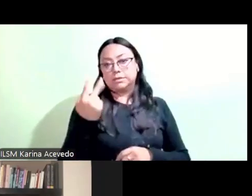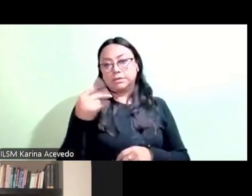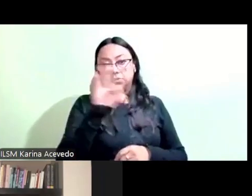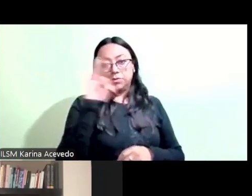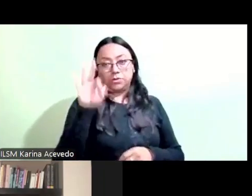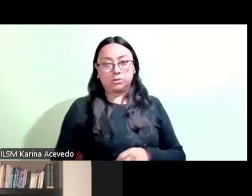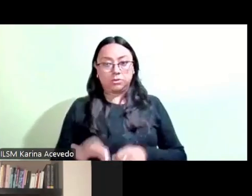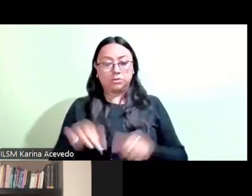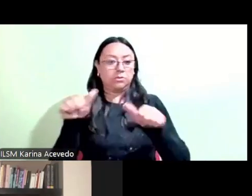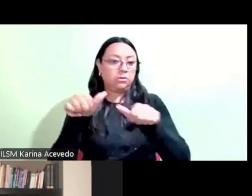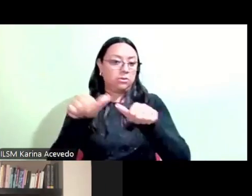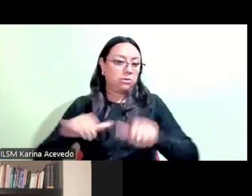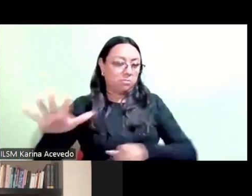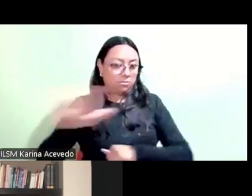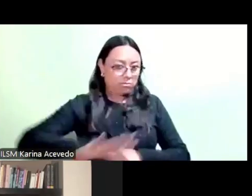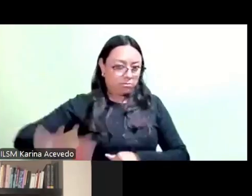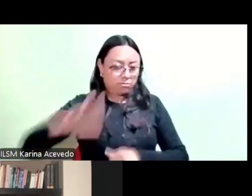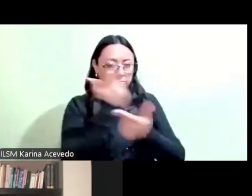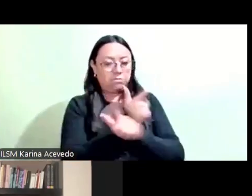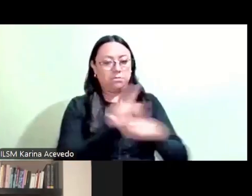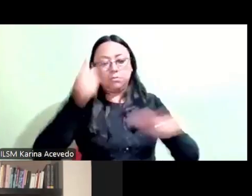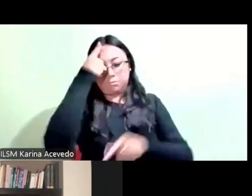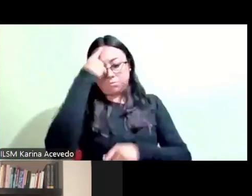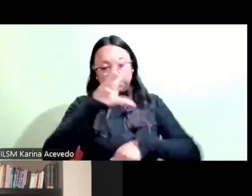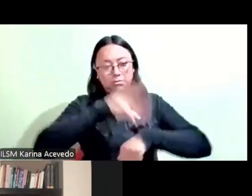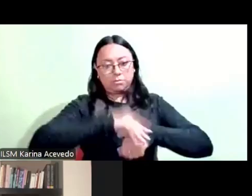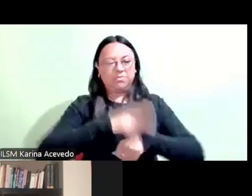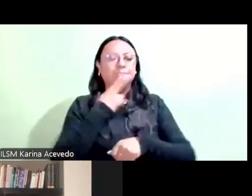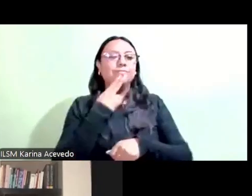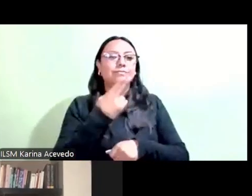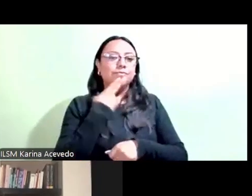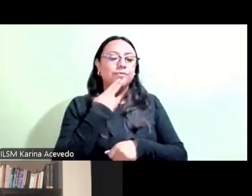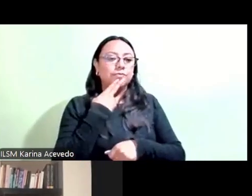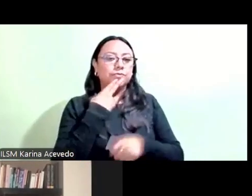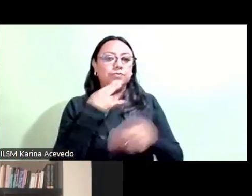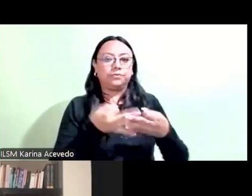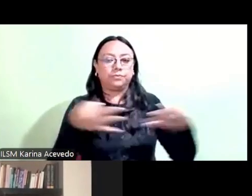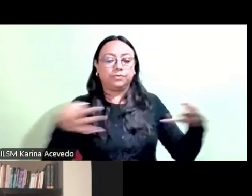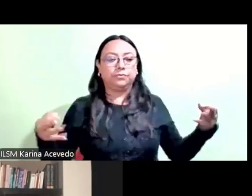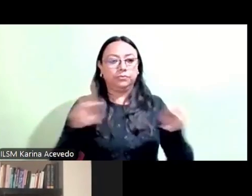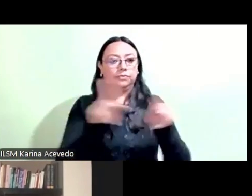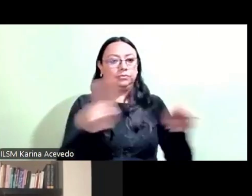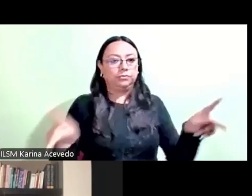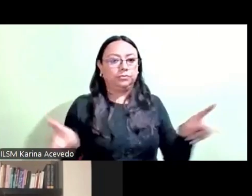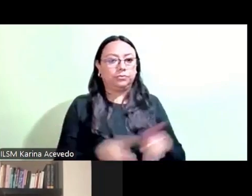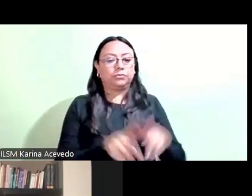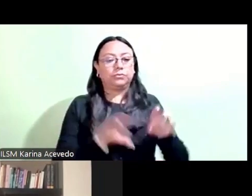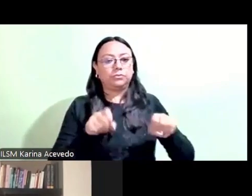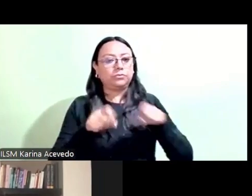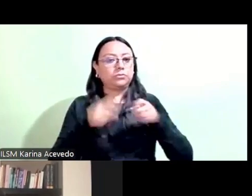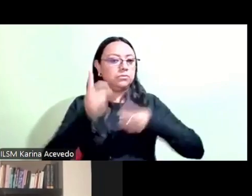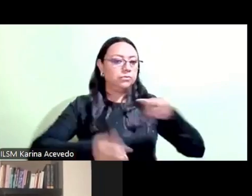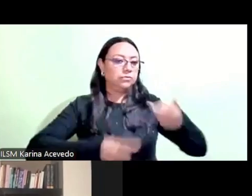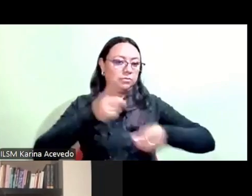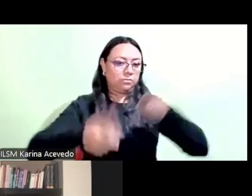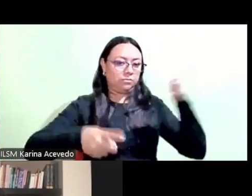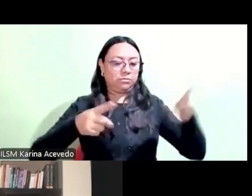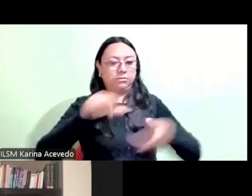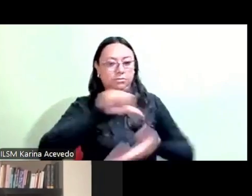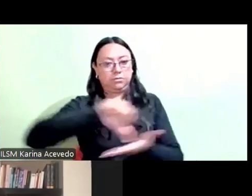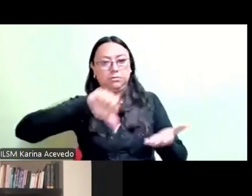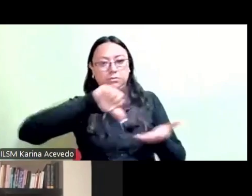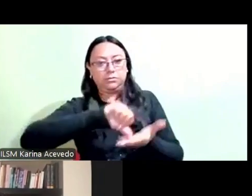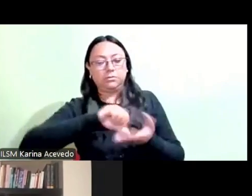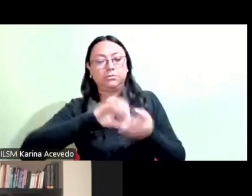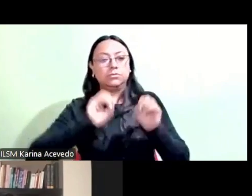de 14 niveles para permitir el uso de suelo de centro comercial, centro deportivo, oficinas y vivienda con 48%